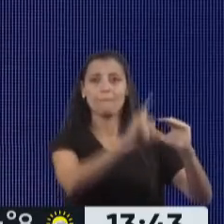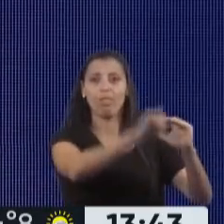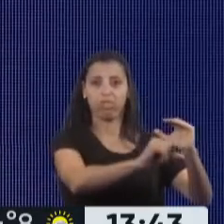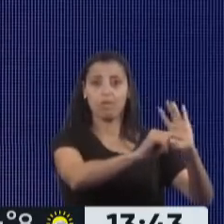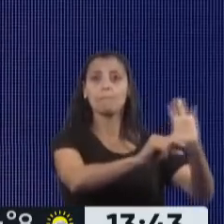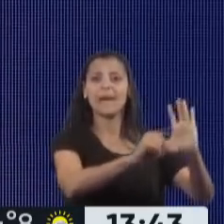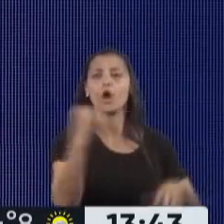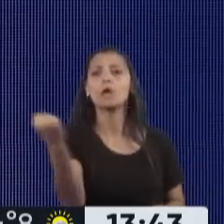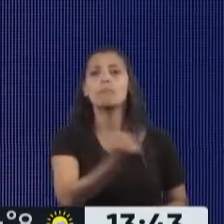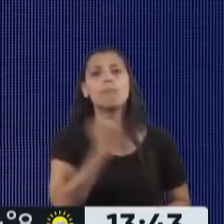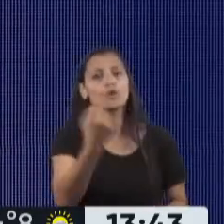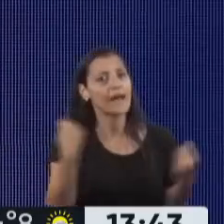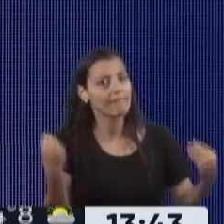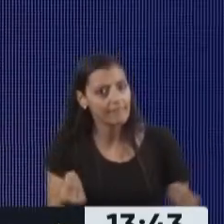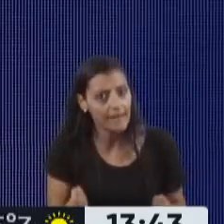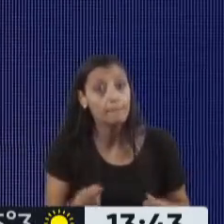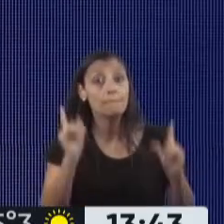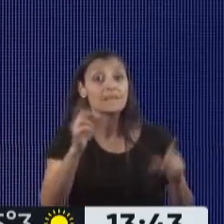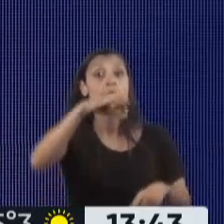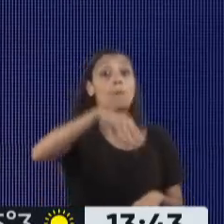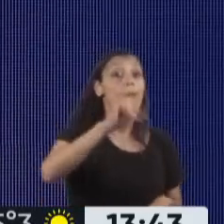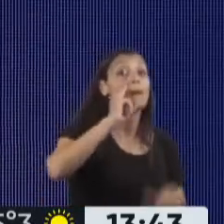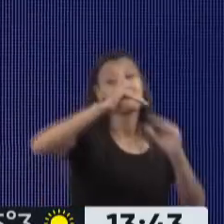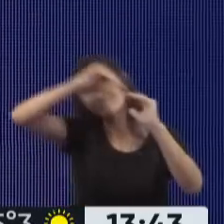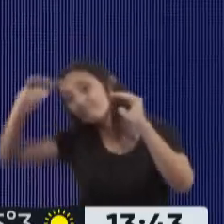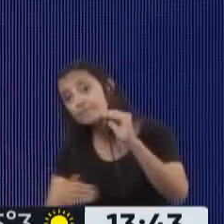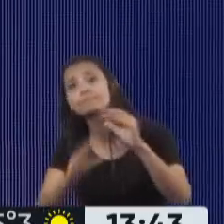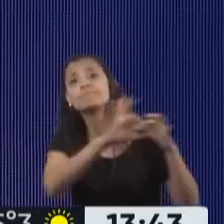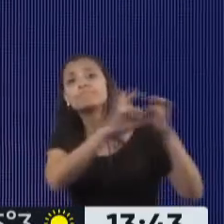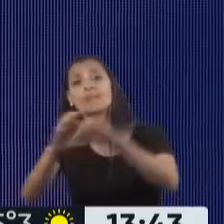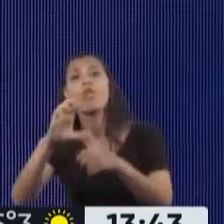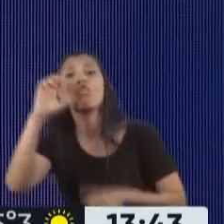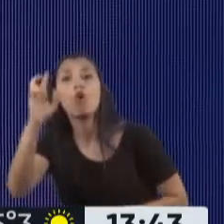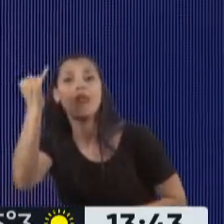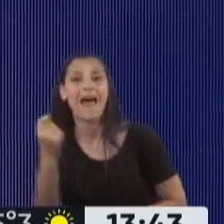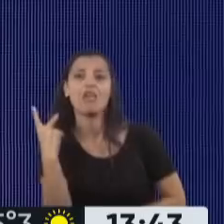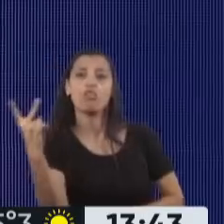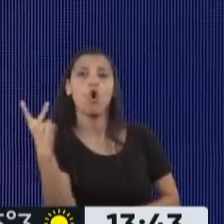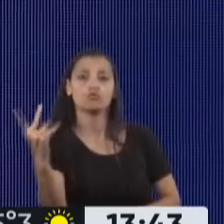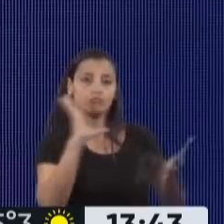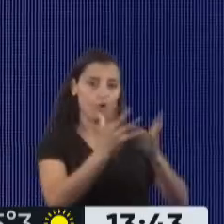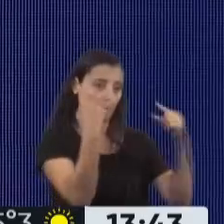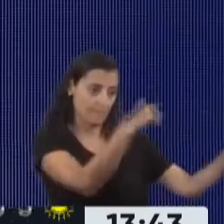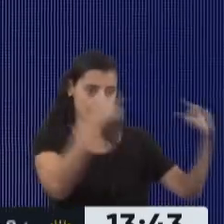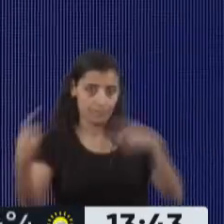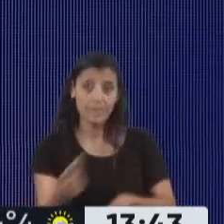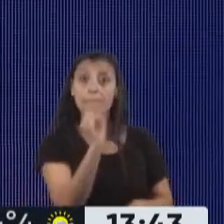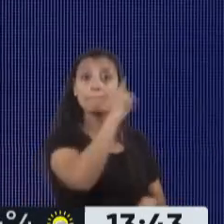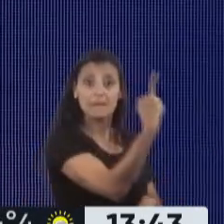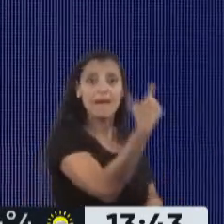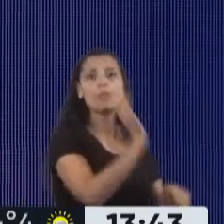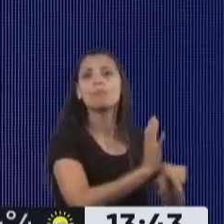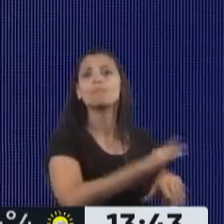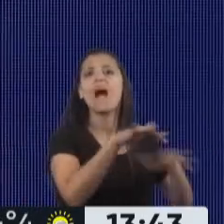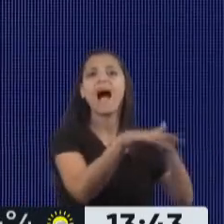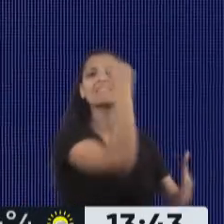Pero lo importante de la caída del PBI per cápita en dólares es que tiene dos componentes. Hay un componente de caída de actividad